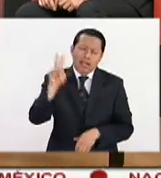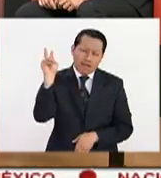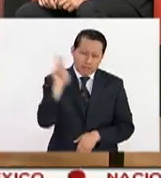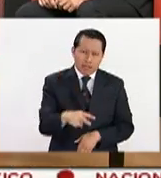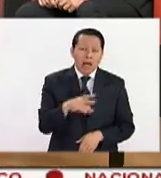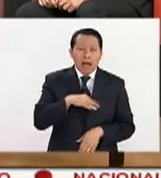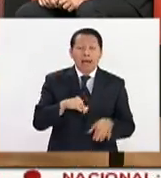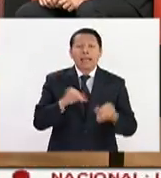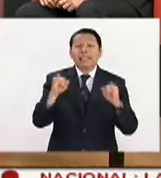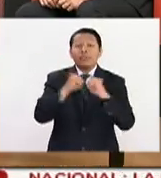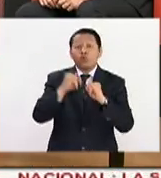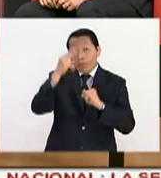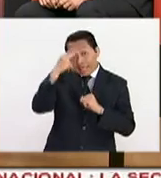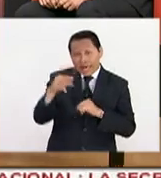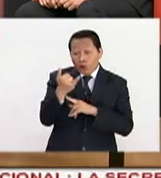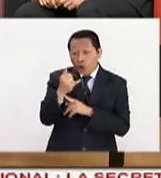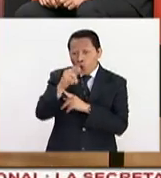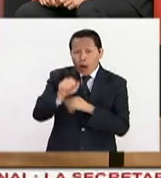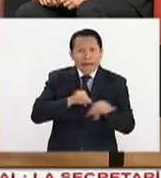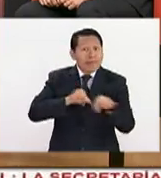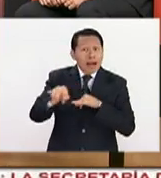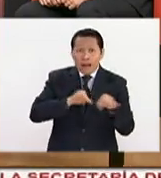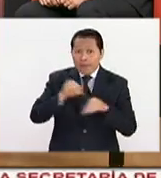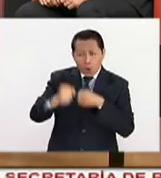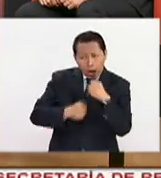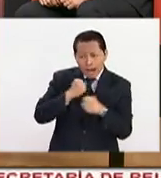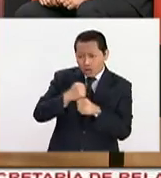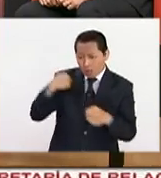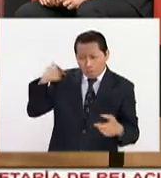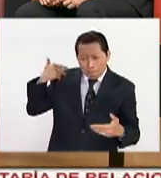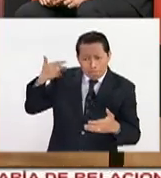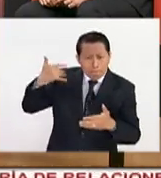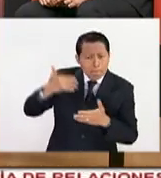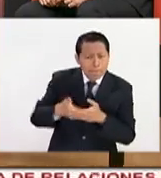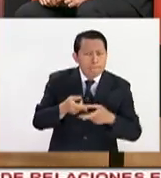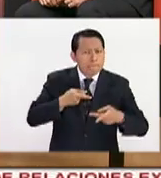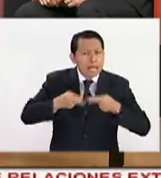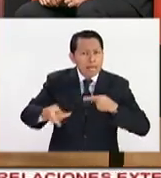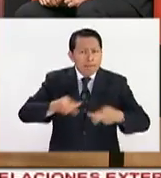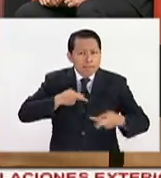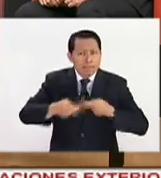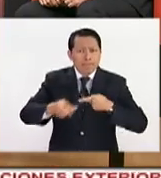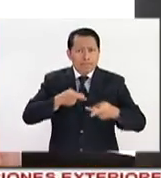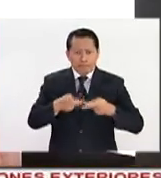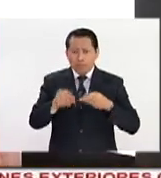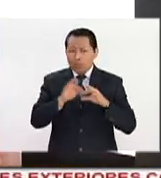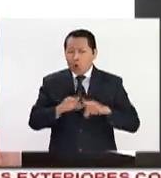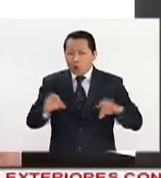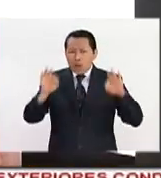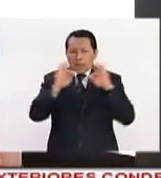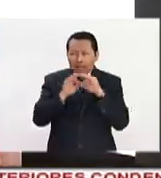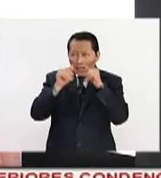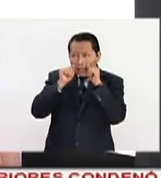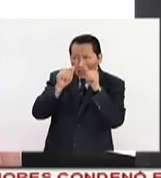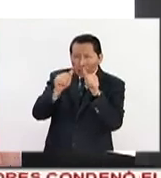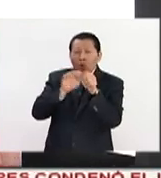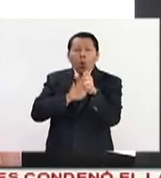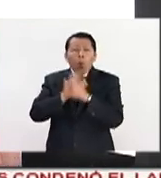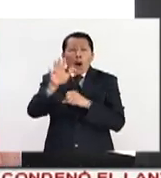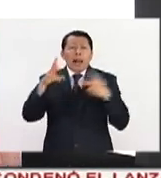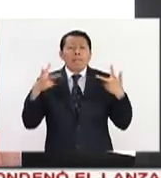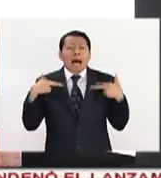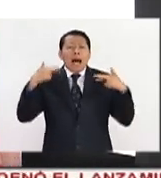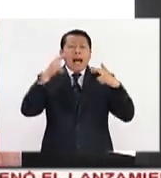en el Instituto Mexicano de Yoga todo el año para preparar este evento, curando con detenimiento qué maestros